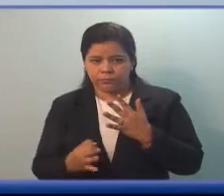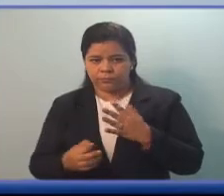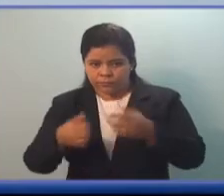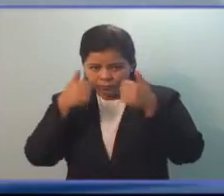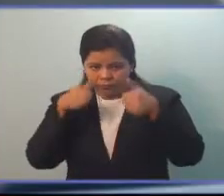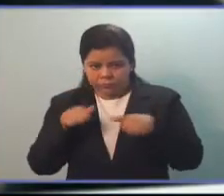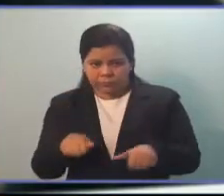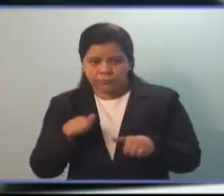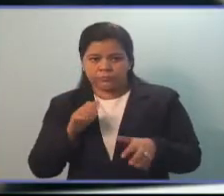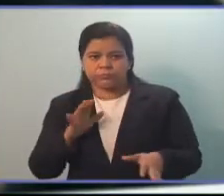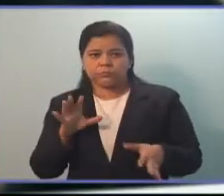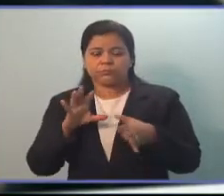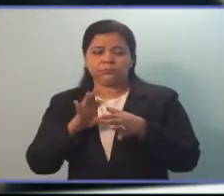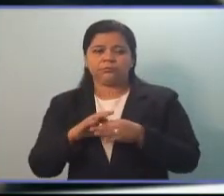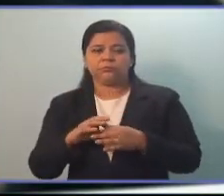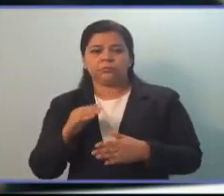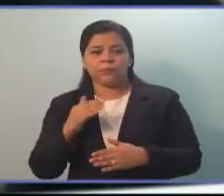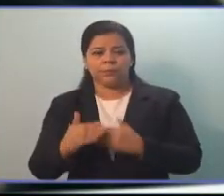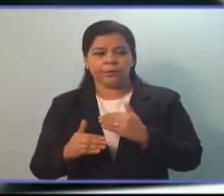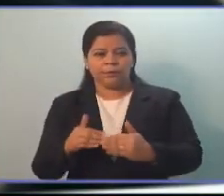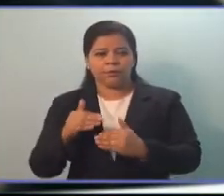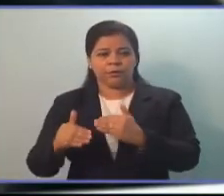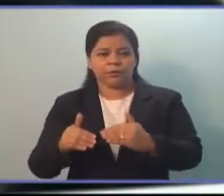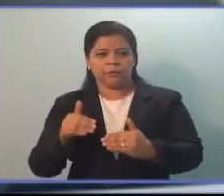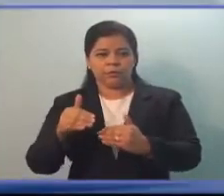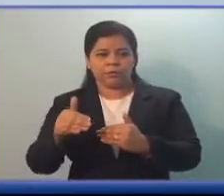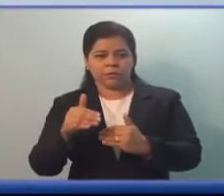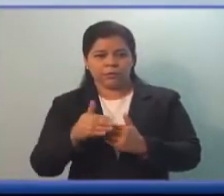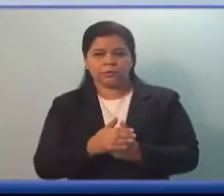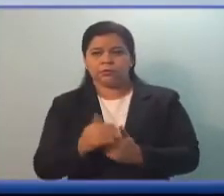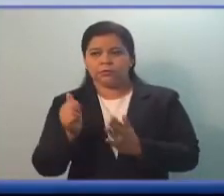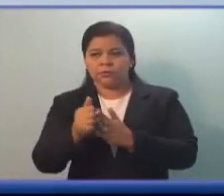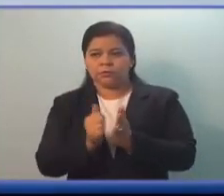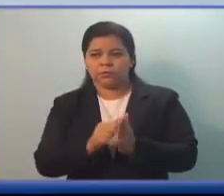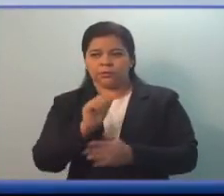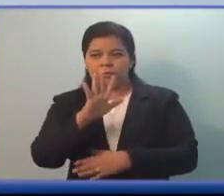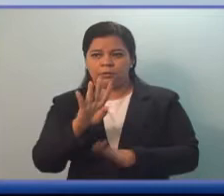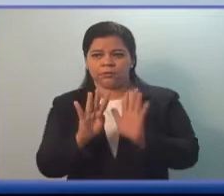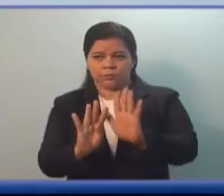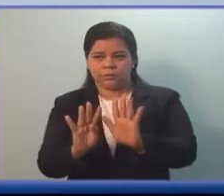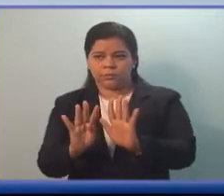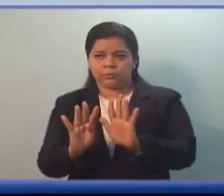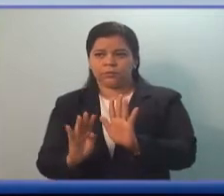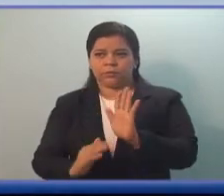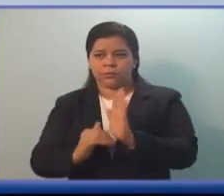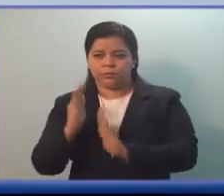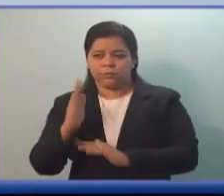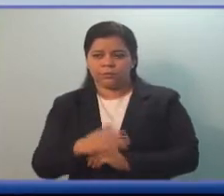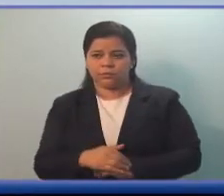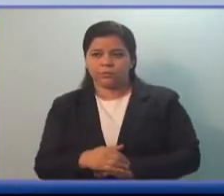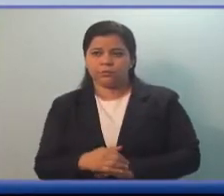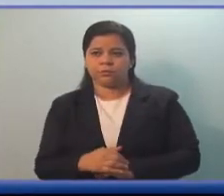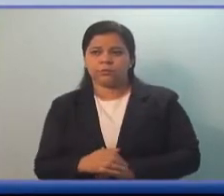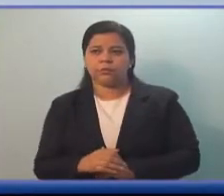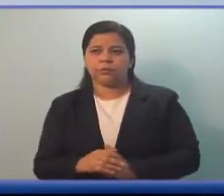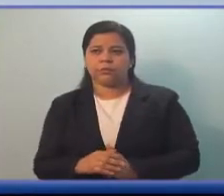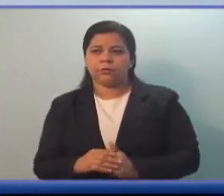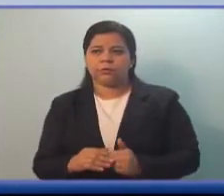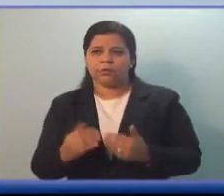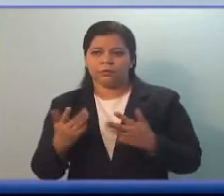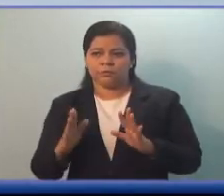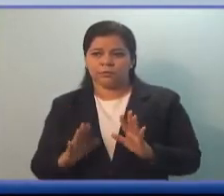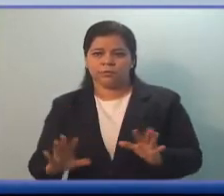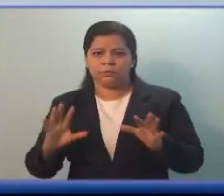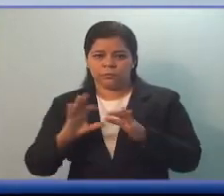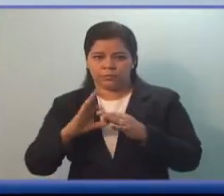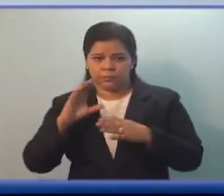en base a la ley de enriquecimiento, que ustedes saben que es de 1959. Para mí eso es básico. Pero también hay otras cosas